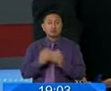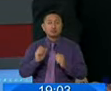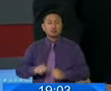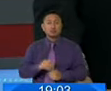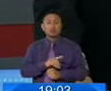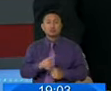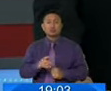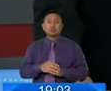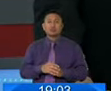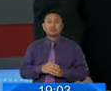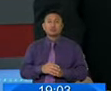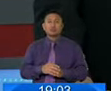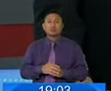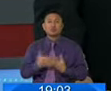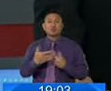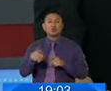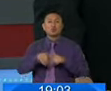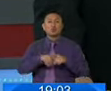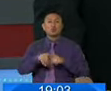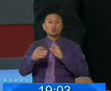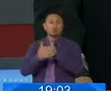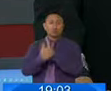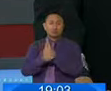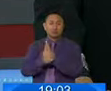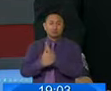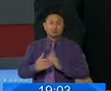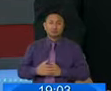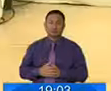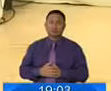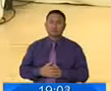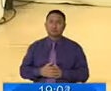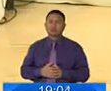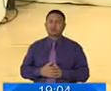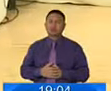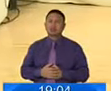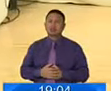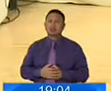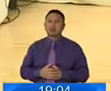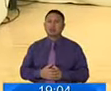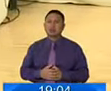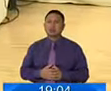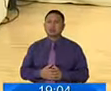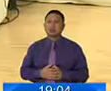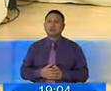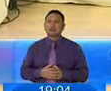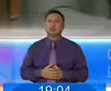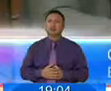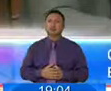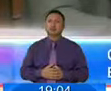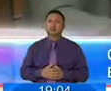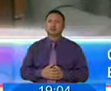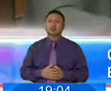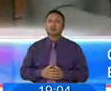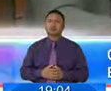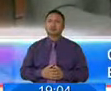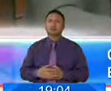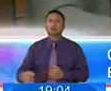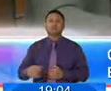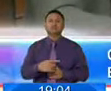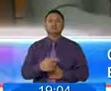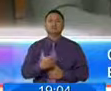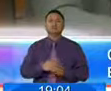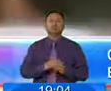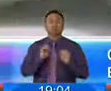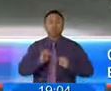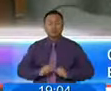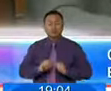de realización de un concurso de mérito y oposición. Toma fuerza dentro de la Comisión Transitoria eliminar la posibilidad de que se realice